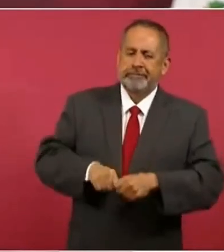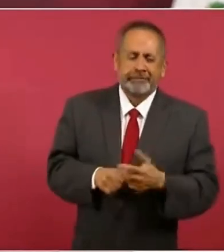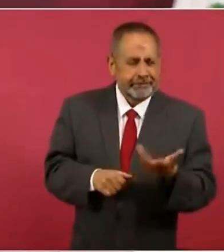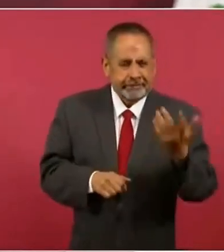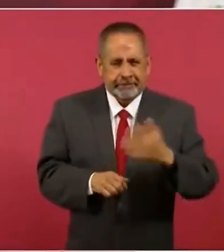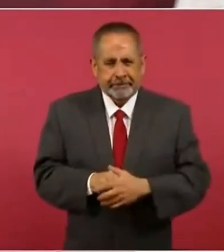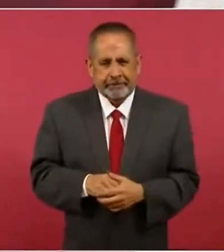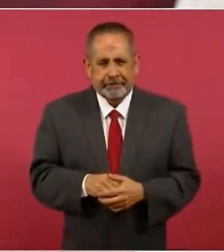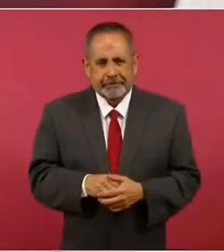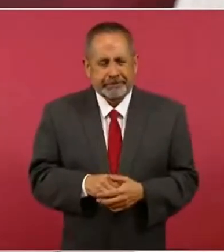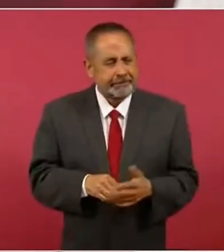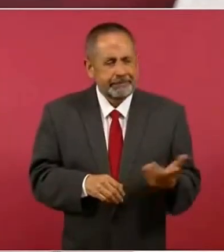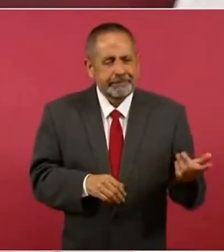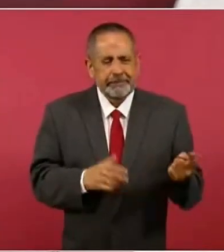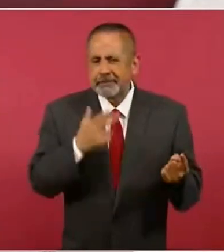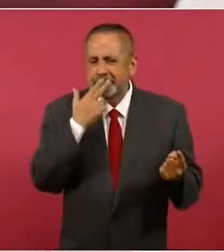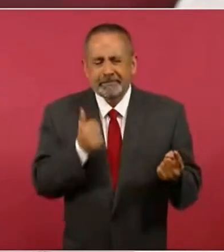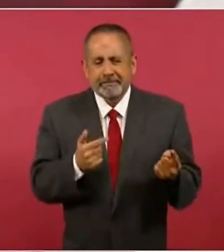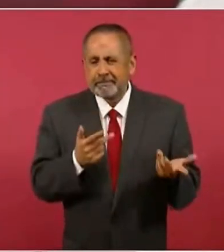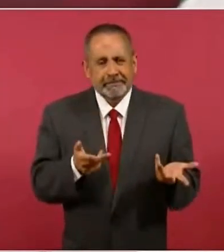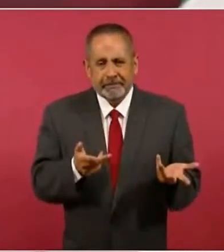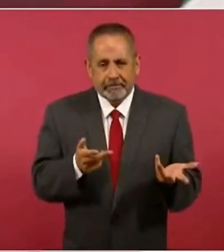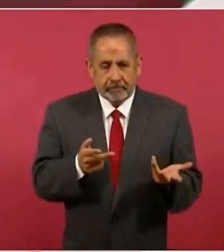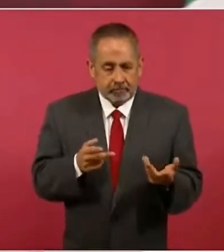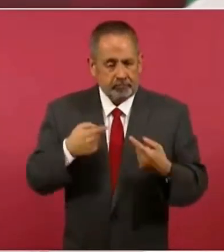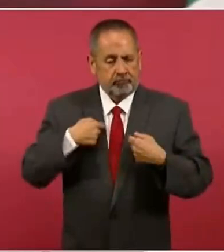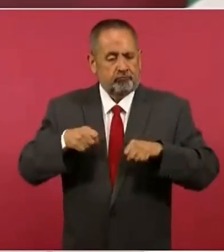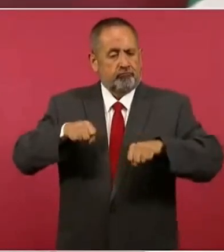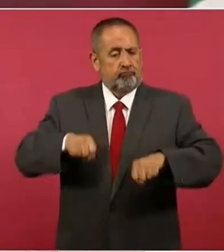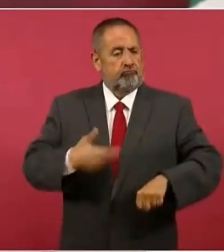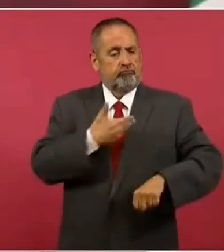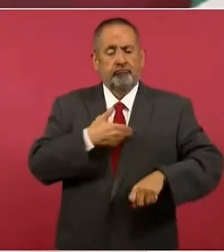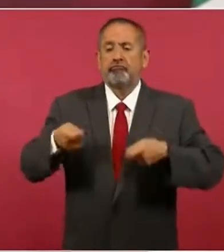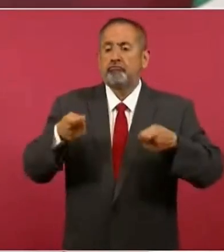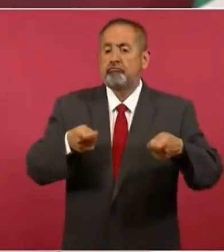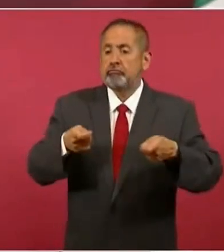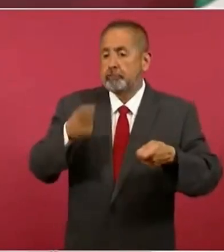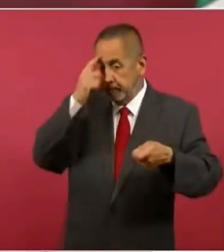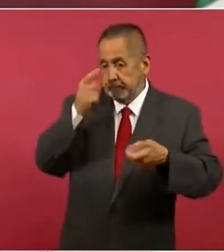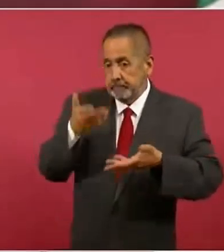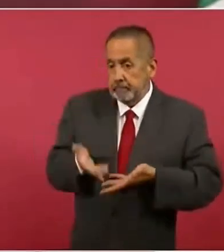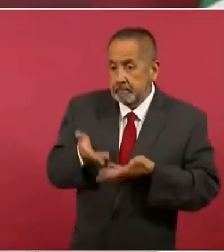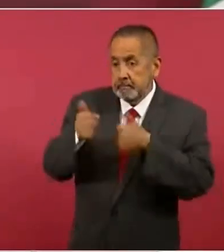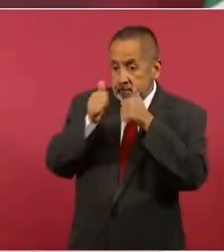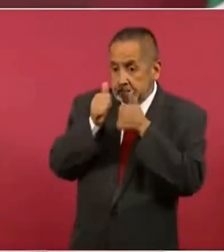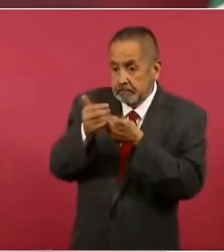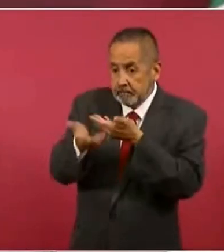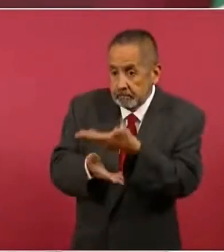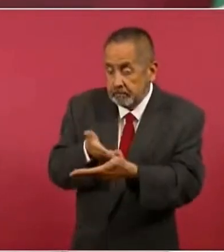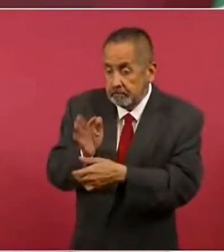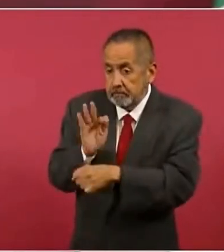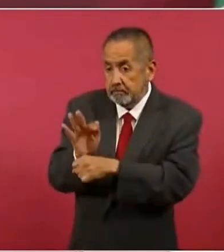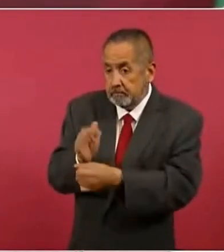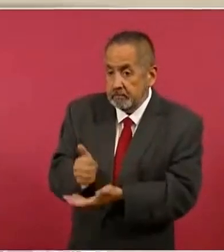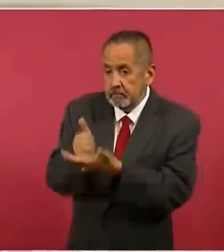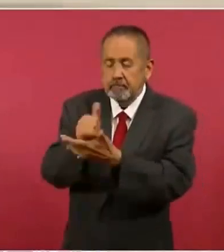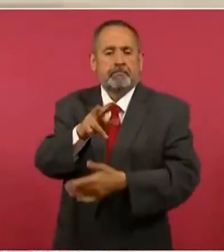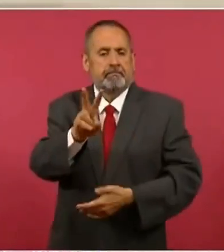del poder solo tiene sentido y se convierte en virtud cuando se pone al servicio de los demás